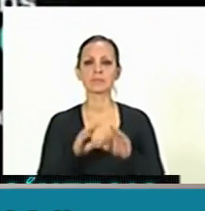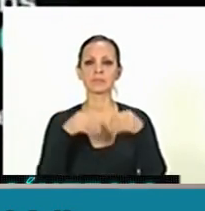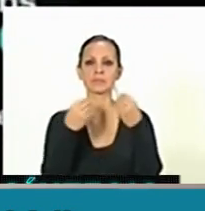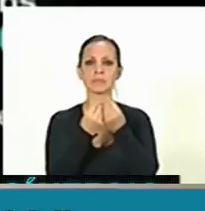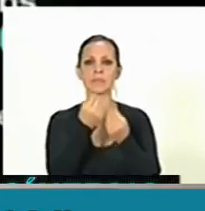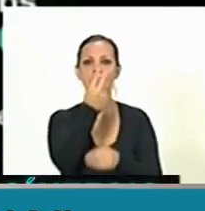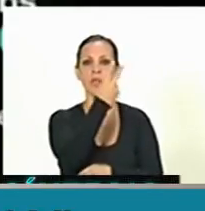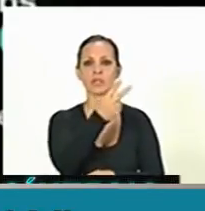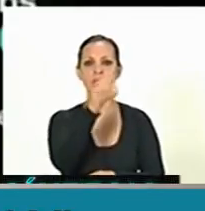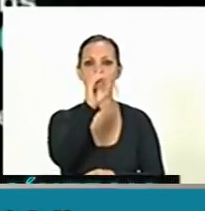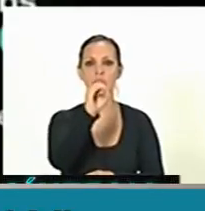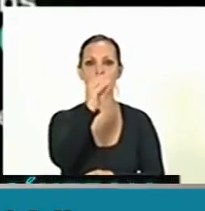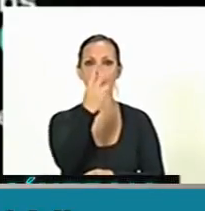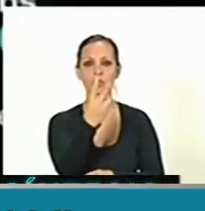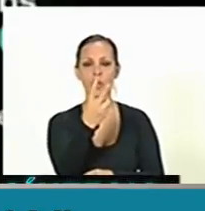...202 votos